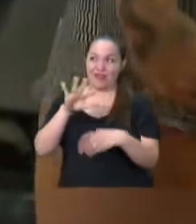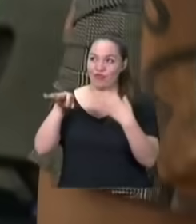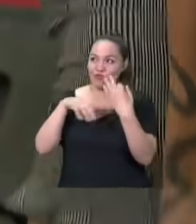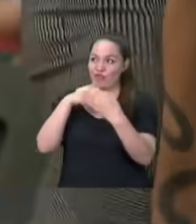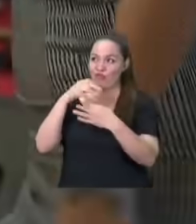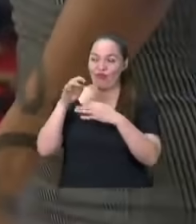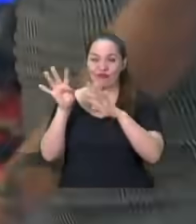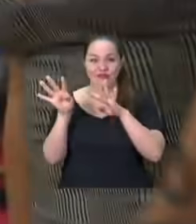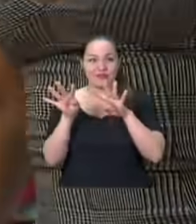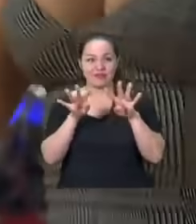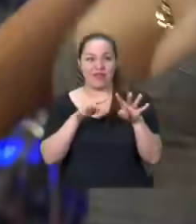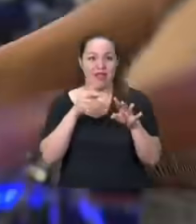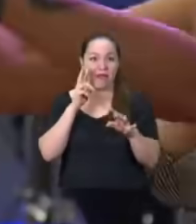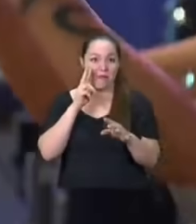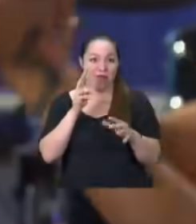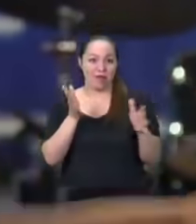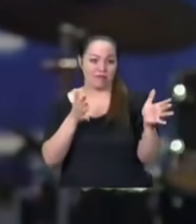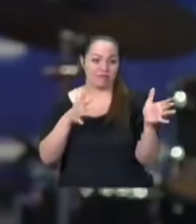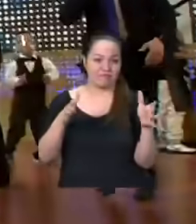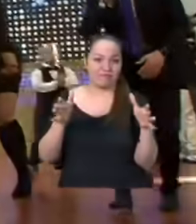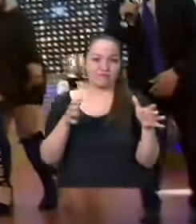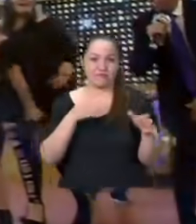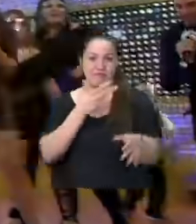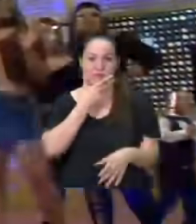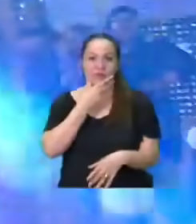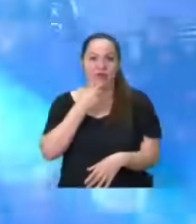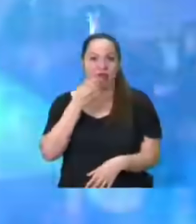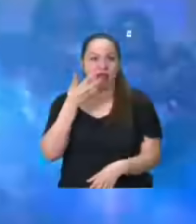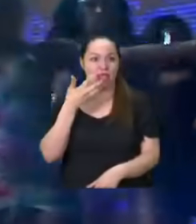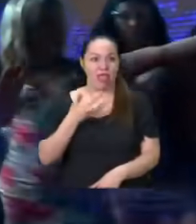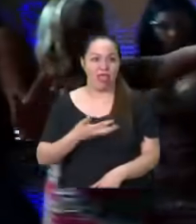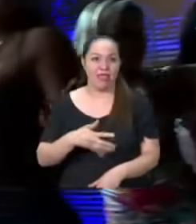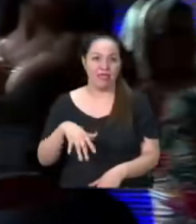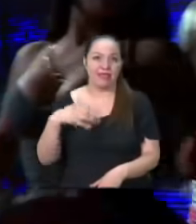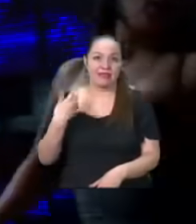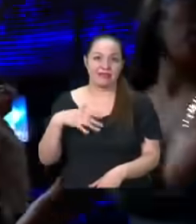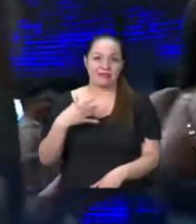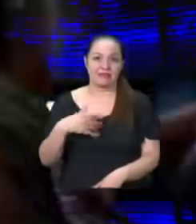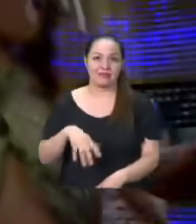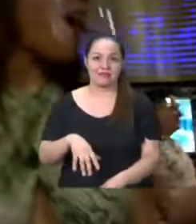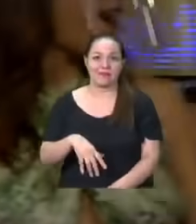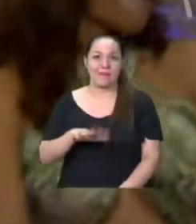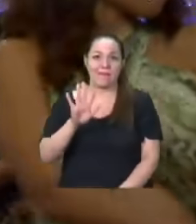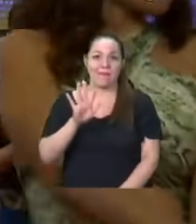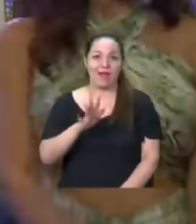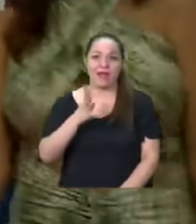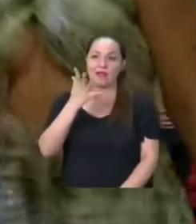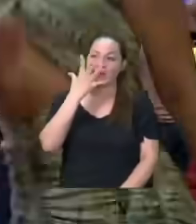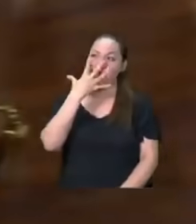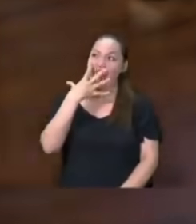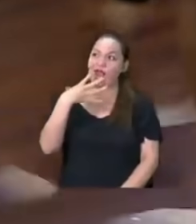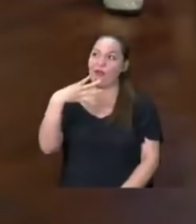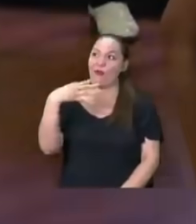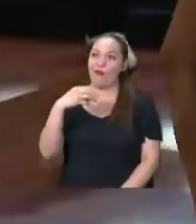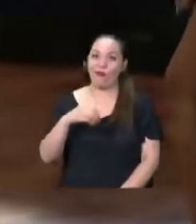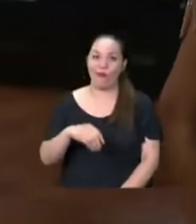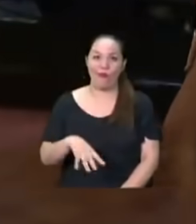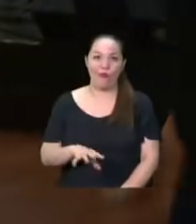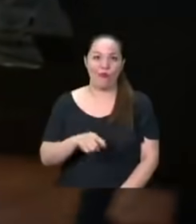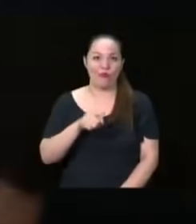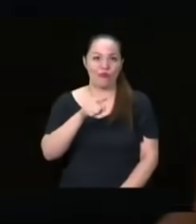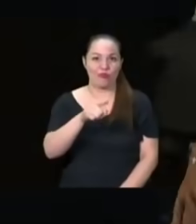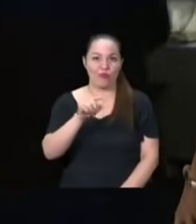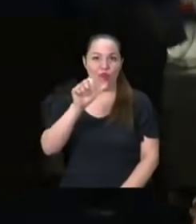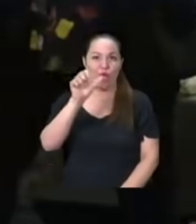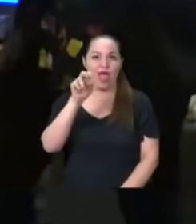cuando mueve la cadera y los hombres se alborotan como el lobo en luna llena, como el lobo en luna llena. Duro, duro, duro anel,